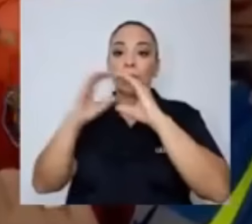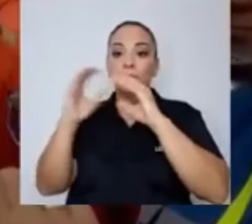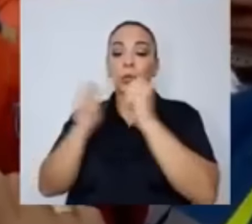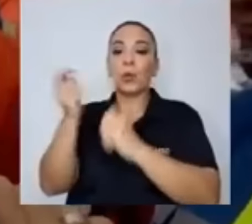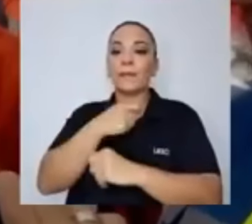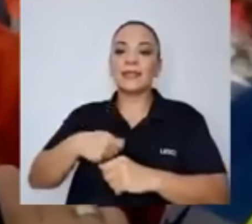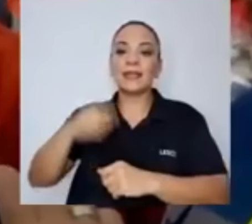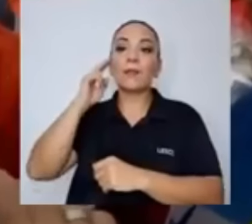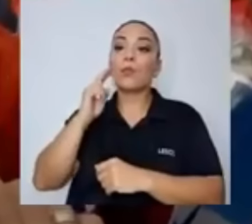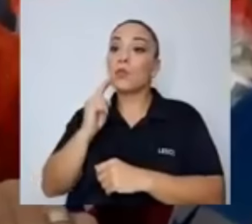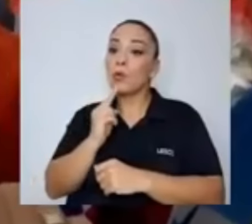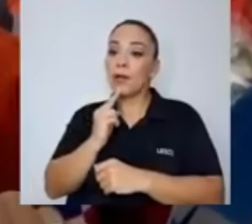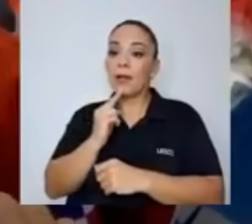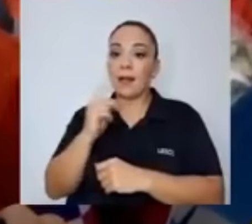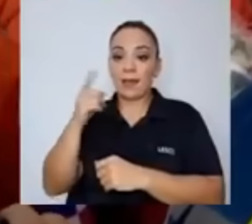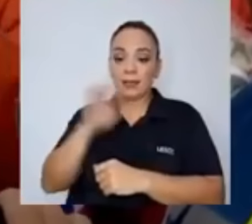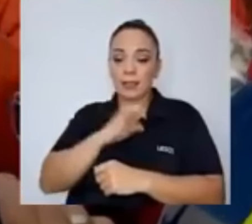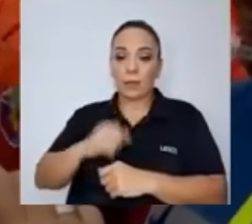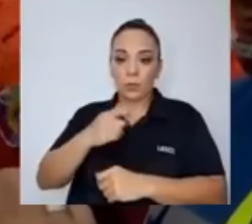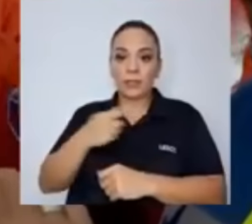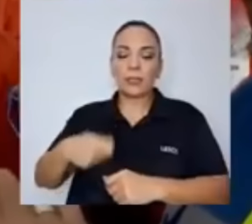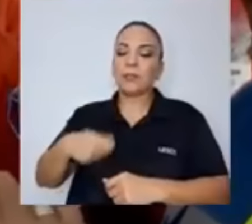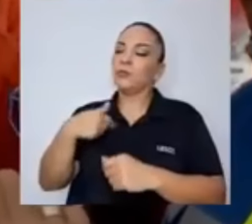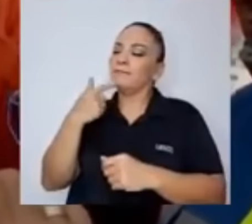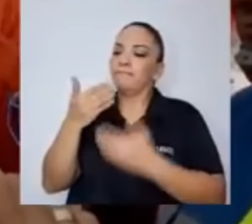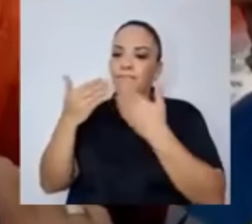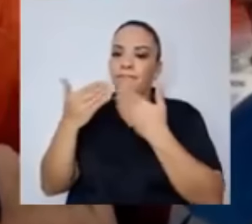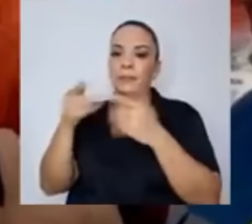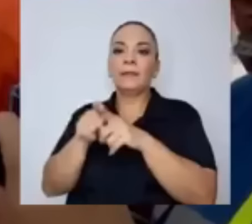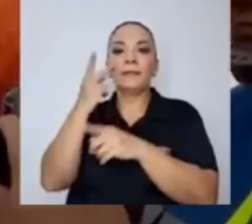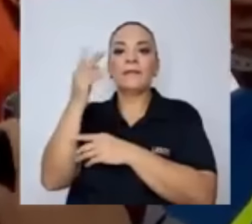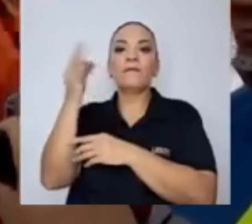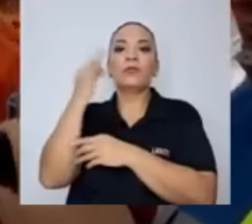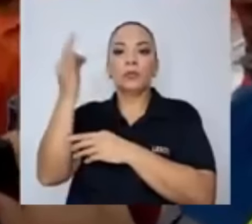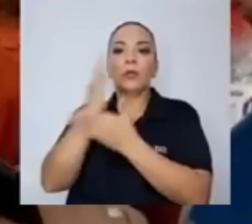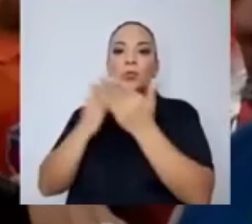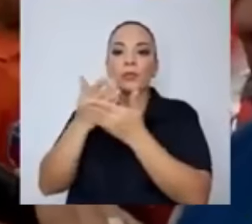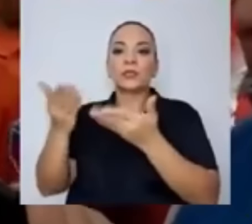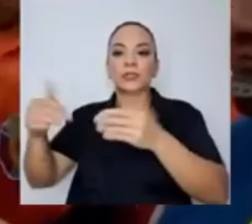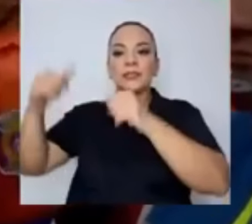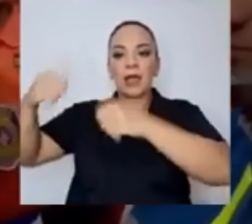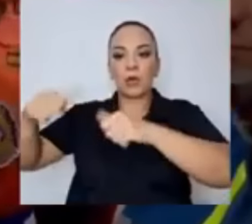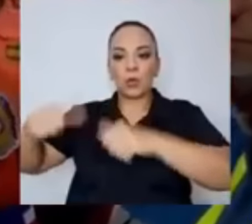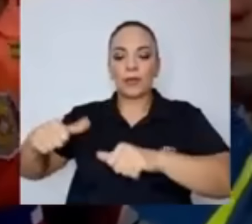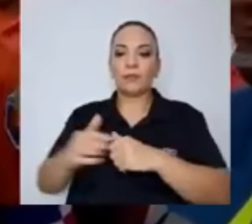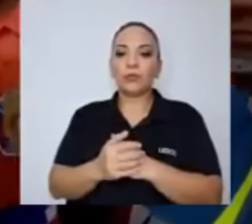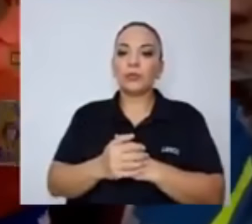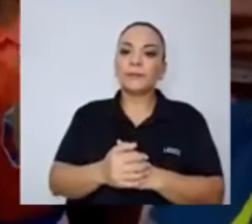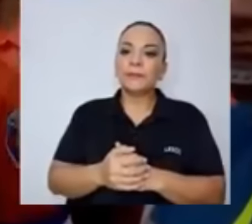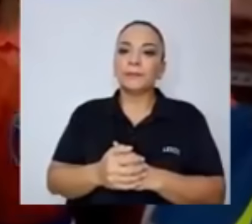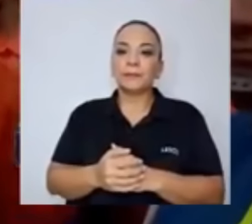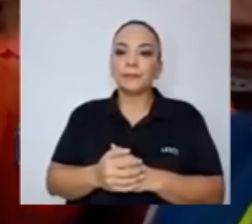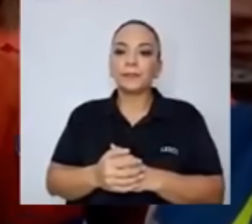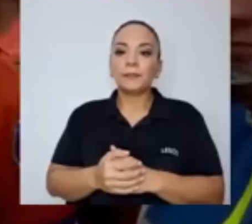presidente Bukele para agradecerle y para también ver el futuro de algunas de las cosas que acordamos. Y